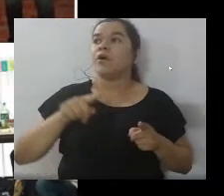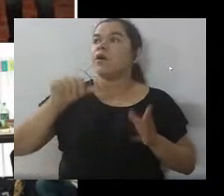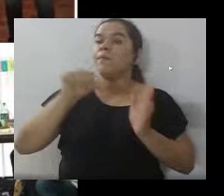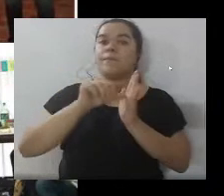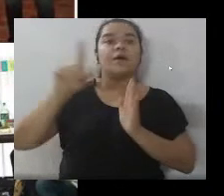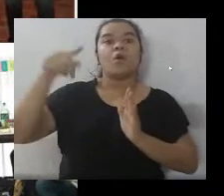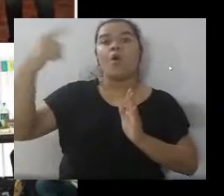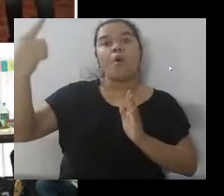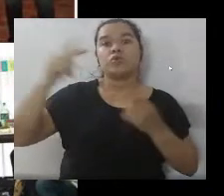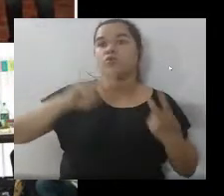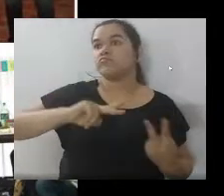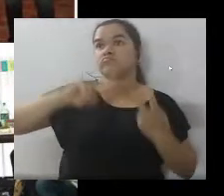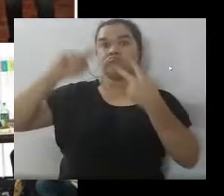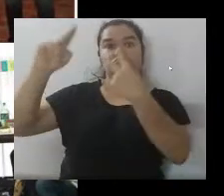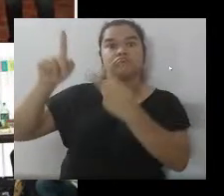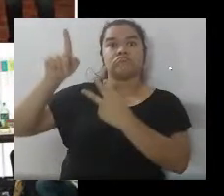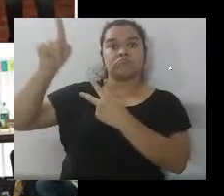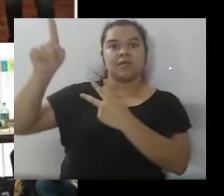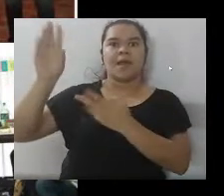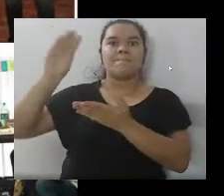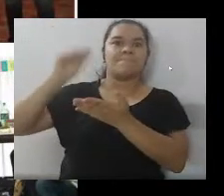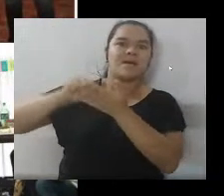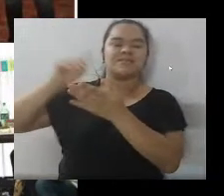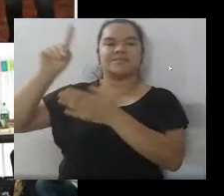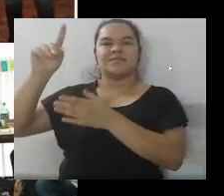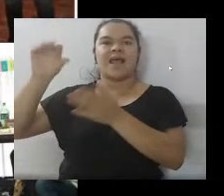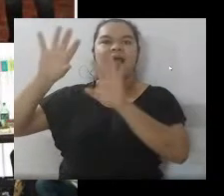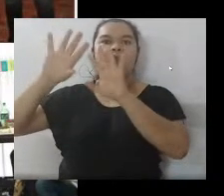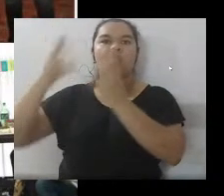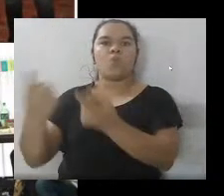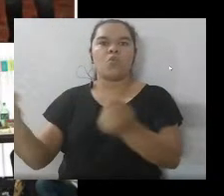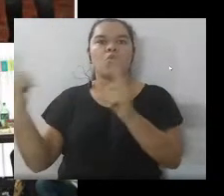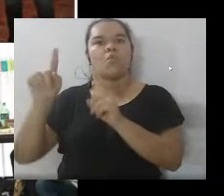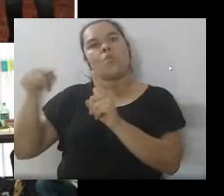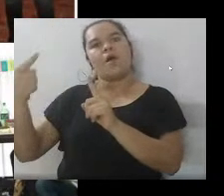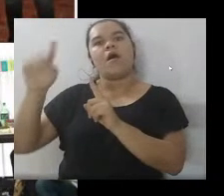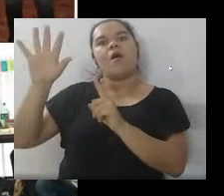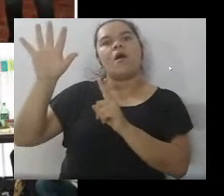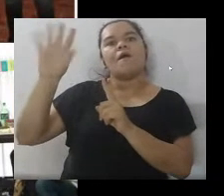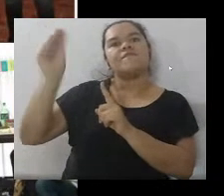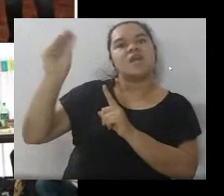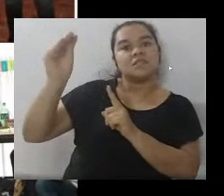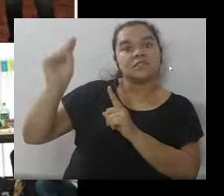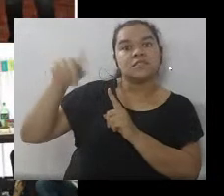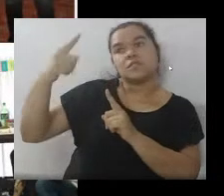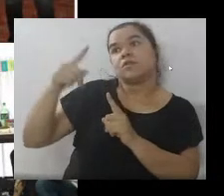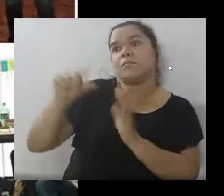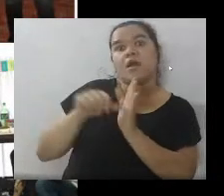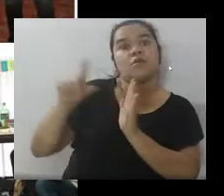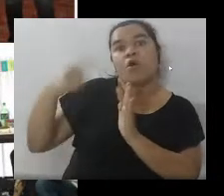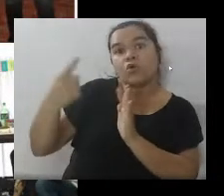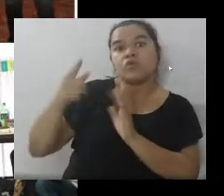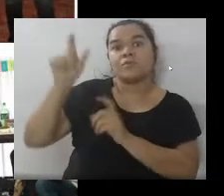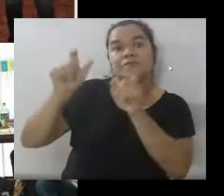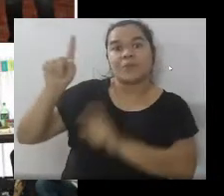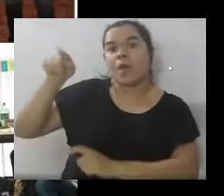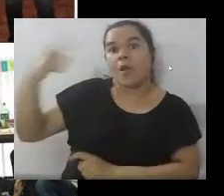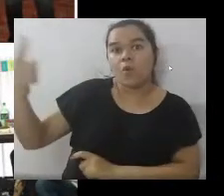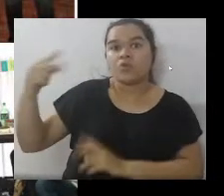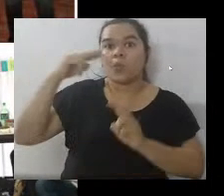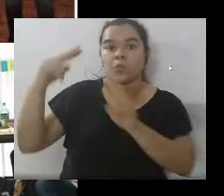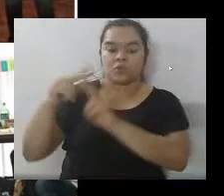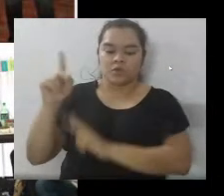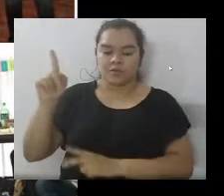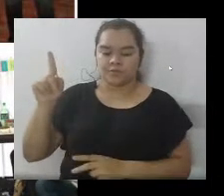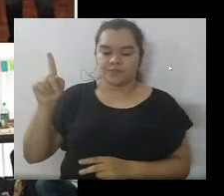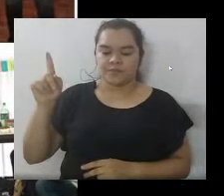trabajo que uno hace acá, lo puede ir a completar a otro laboratorio, lo puede ir a trabajar con otras personas. Por ejemplo,